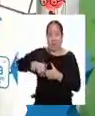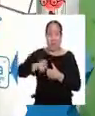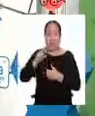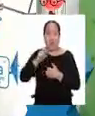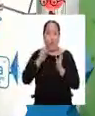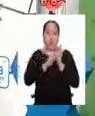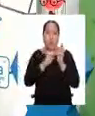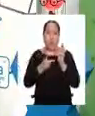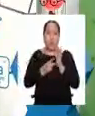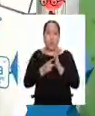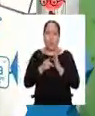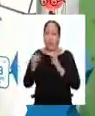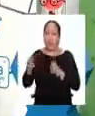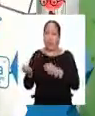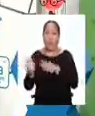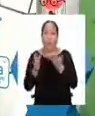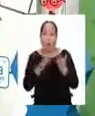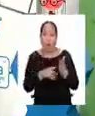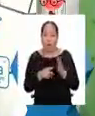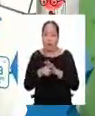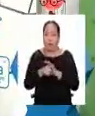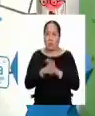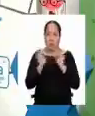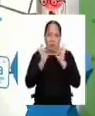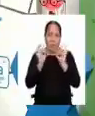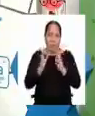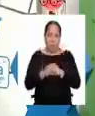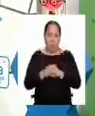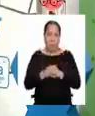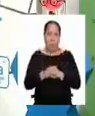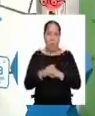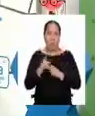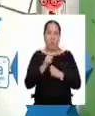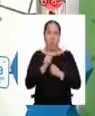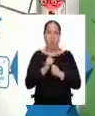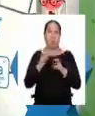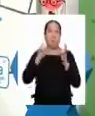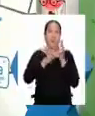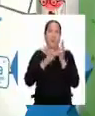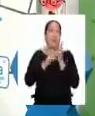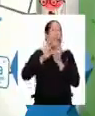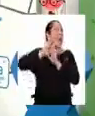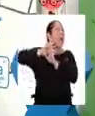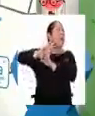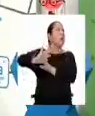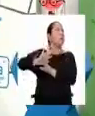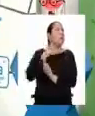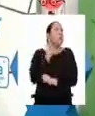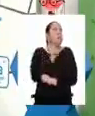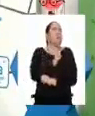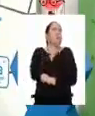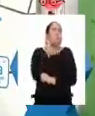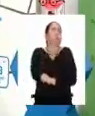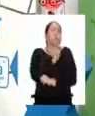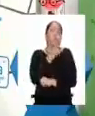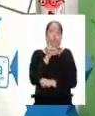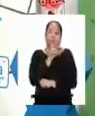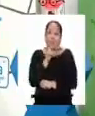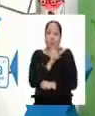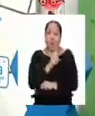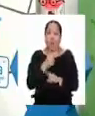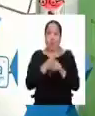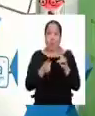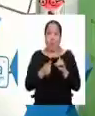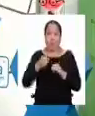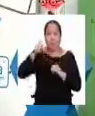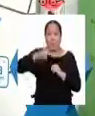nadie o de nada. Como dije, tampoco significa negarse radicalmente a todo. Pero eso no quiere decir que podamos